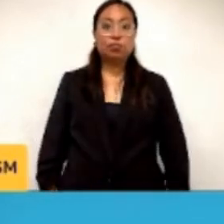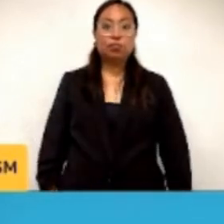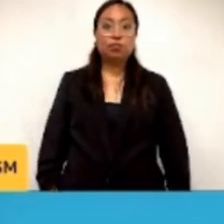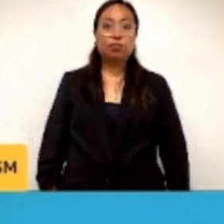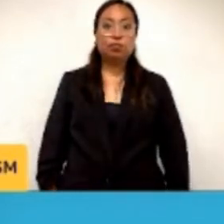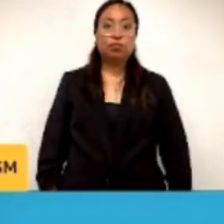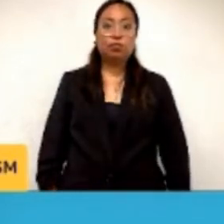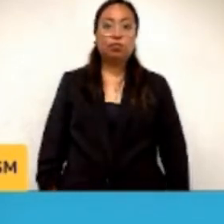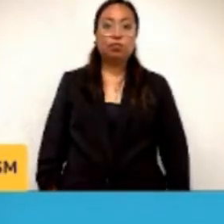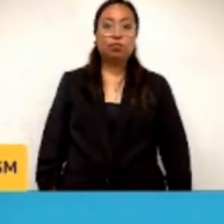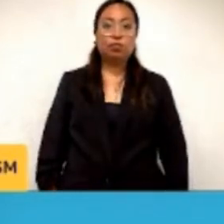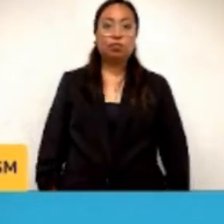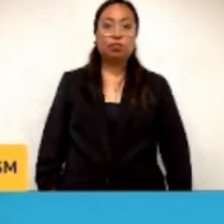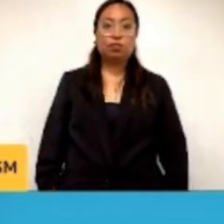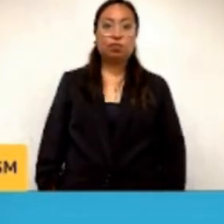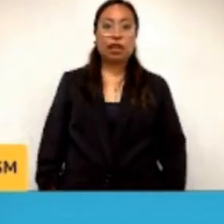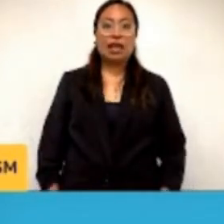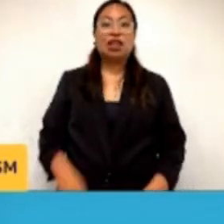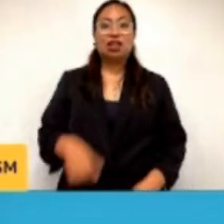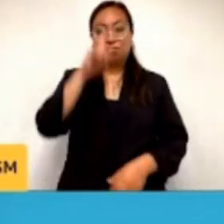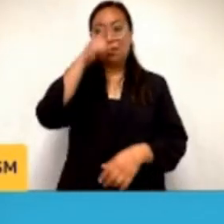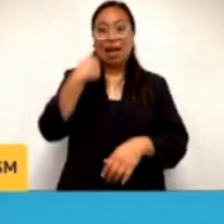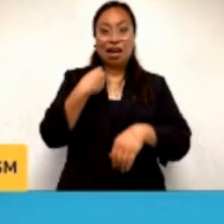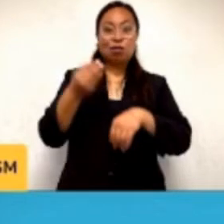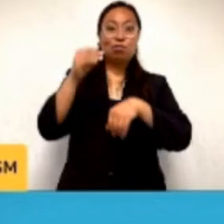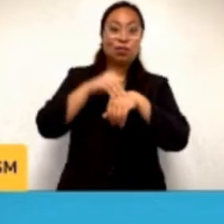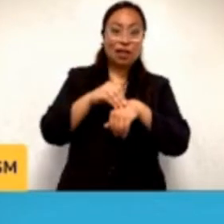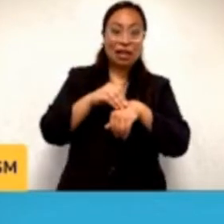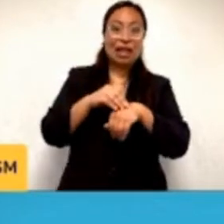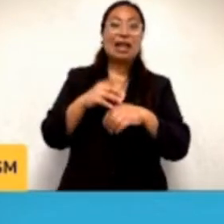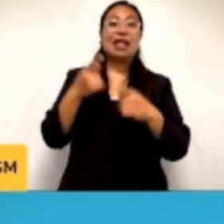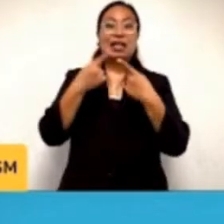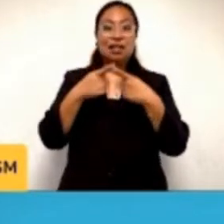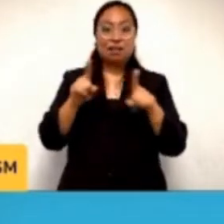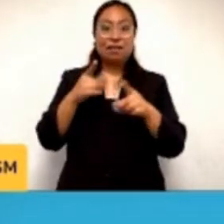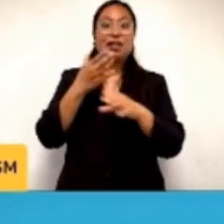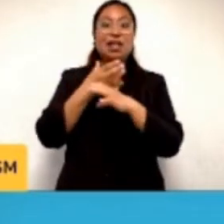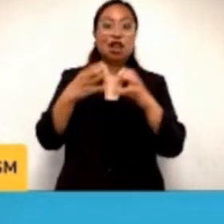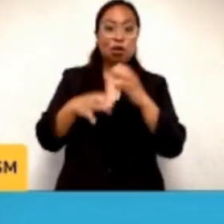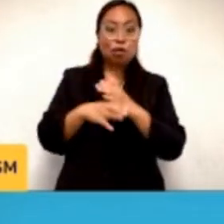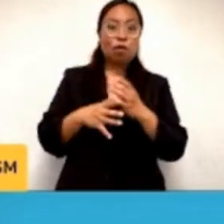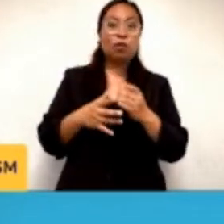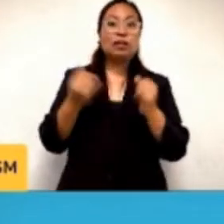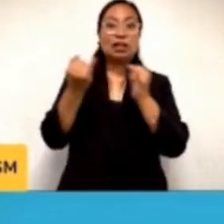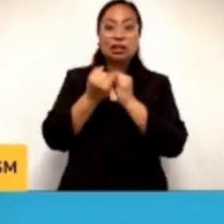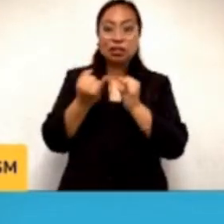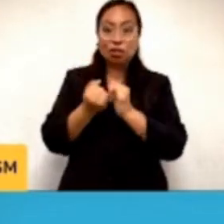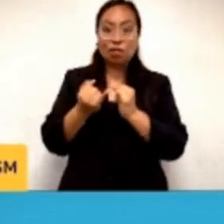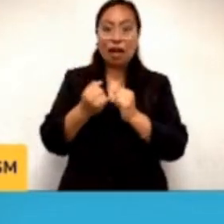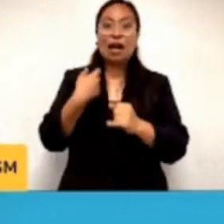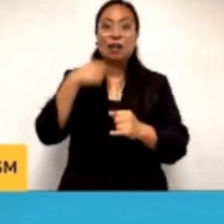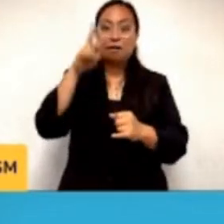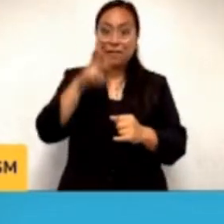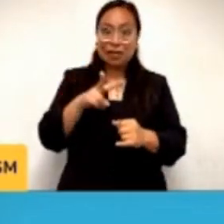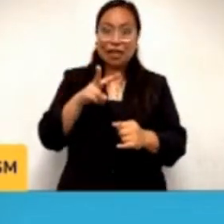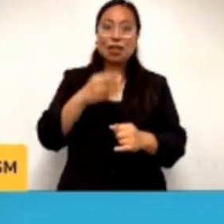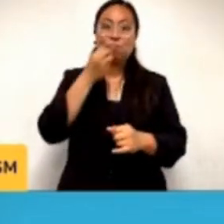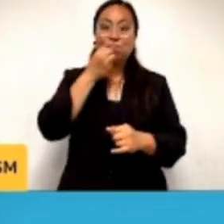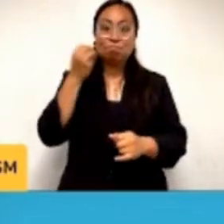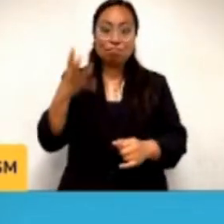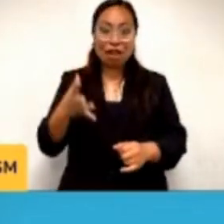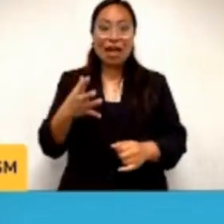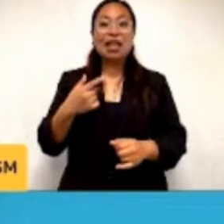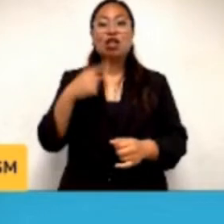newsletter para tus personas clave o para tus stakeholders es una gran manera, otra vez,